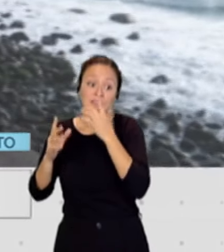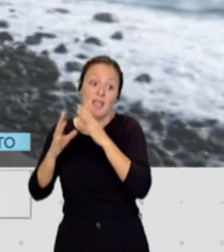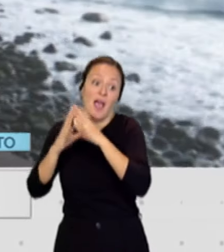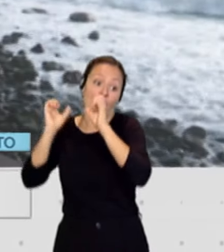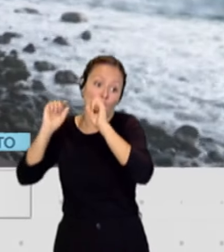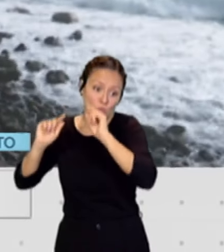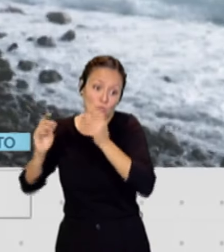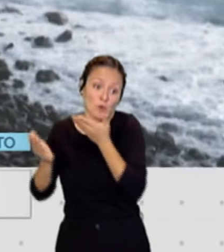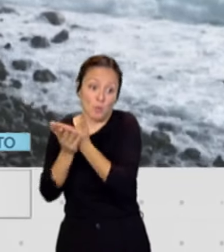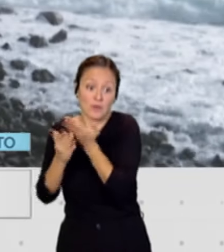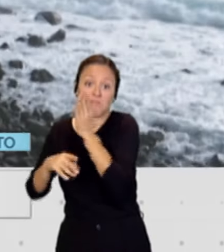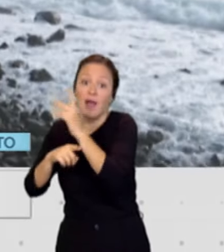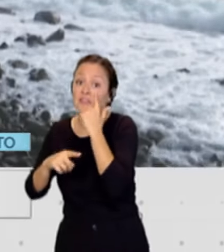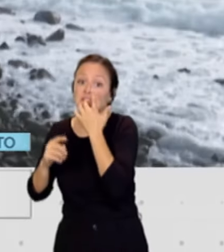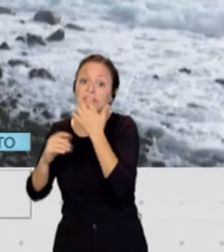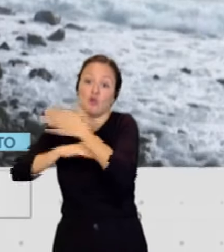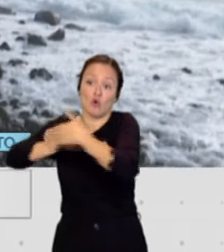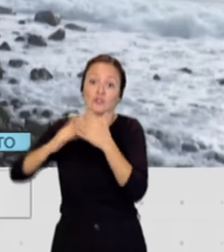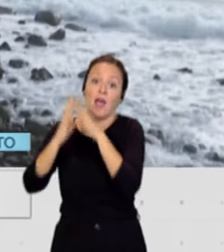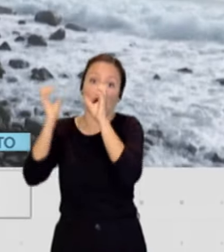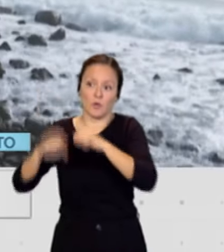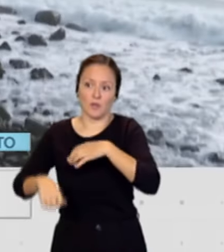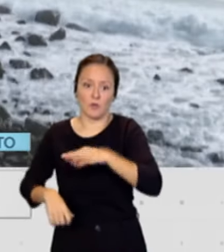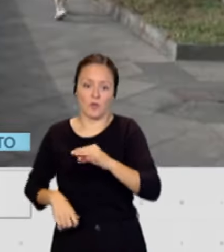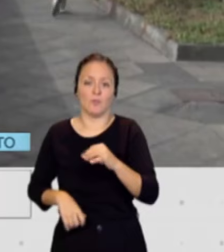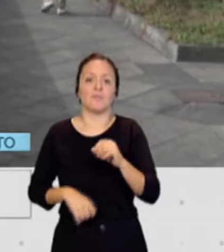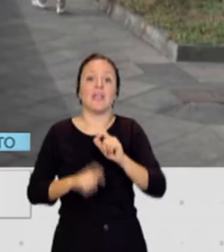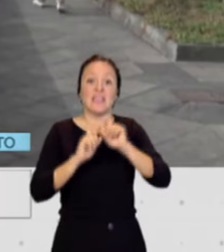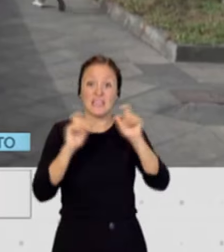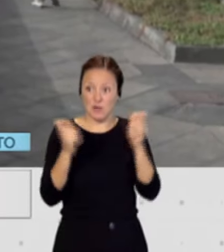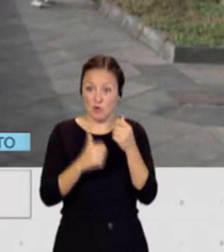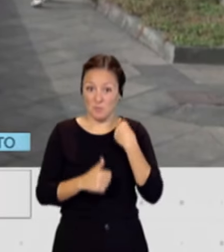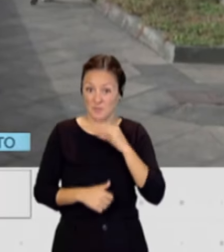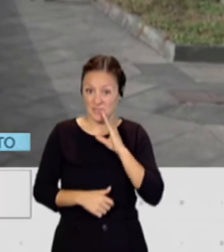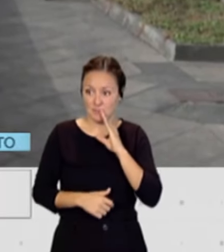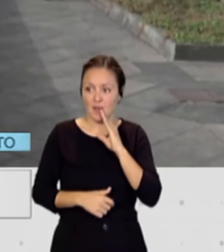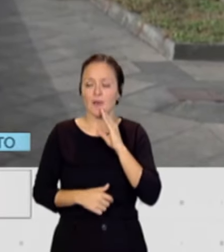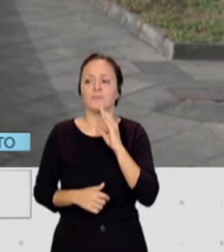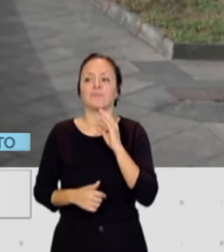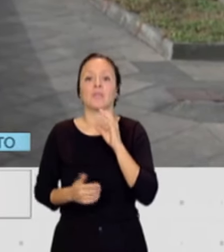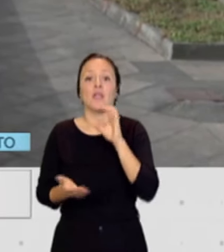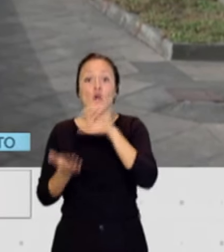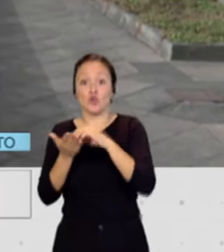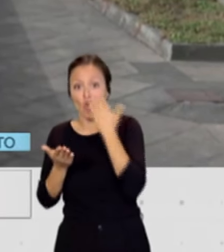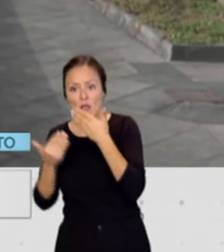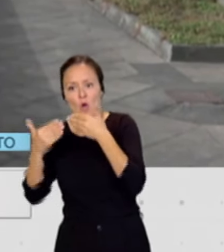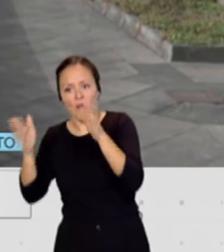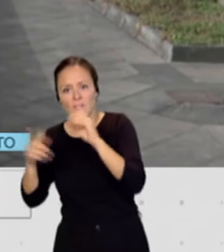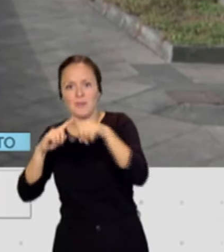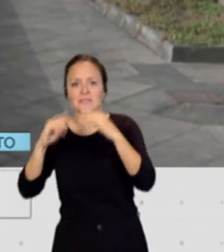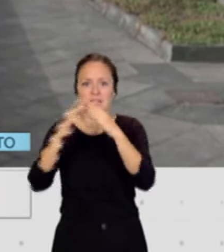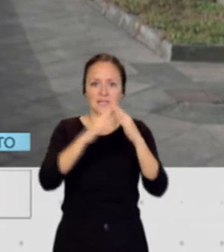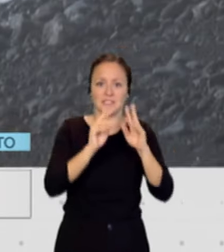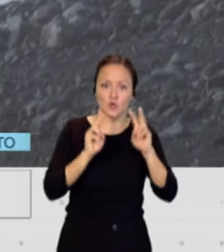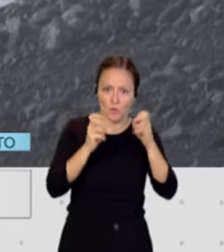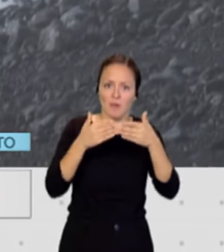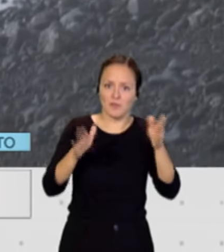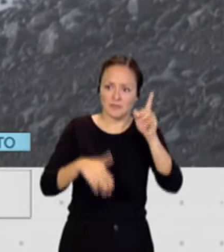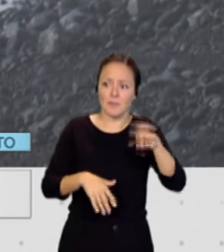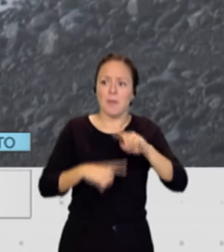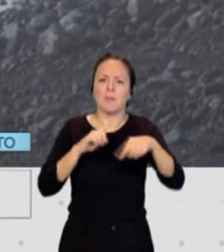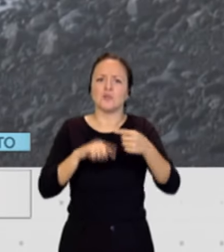bueno además ayer tuvieron reunión de del PayPal eh varias novedades el colegio también la apertura de Nuevas Casas y además han tenido una reunión con salud